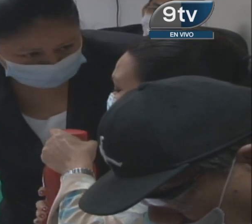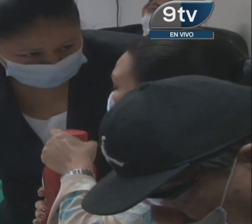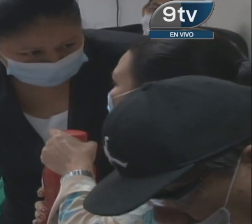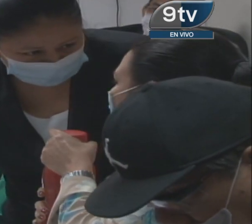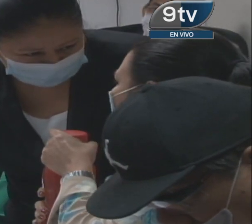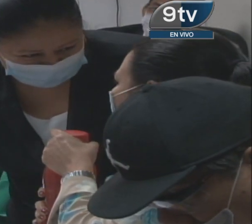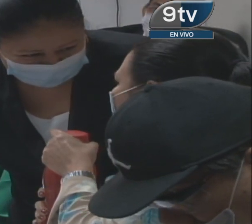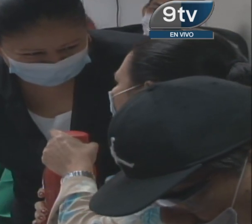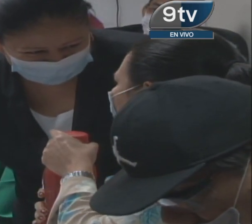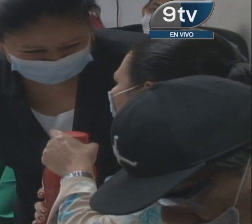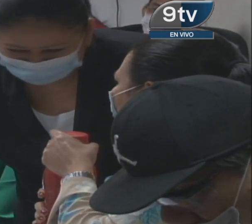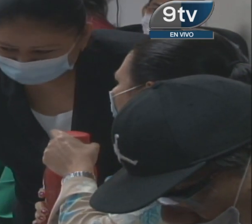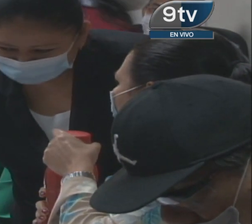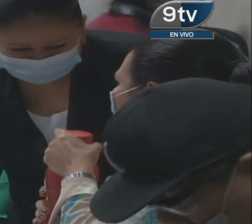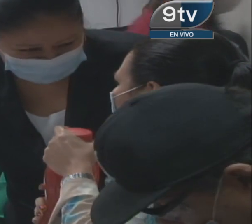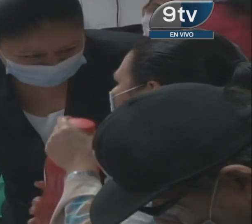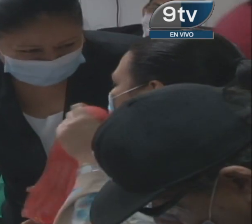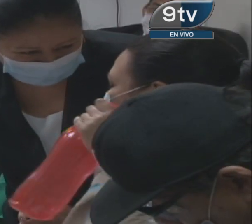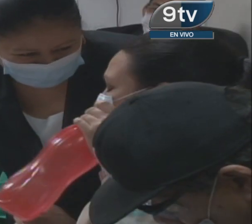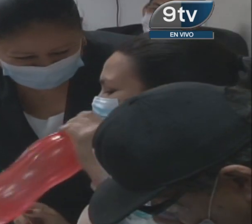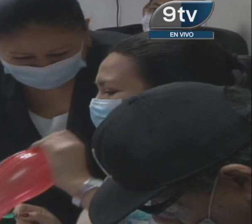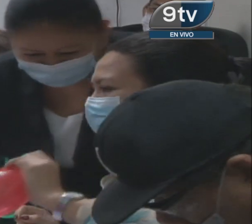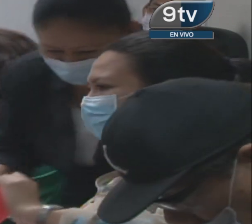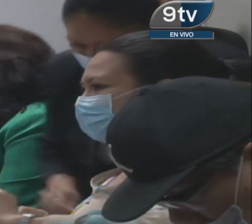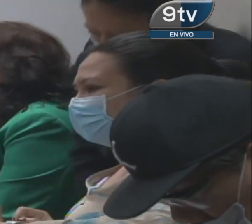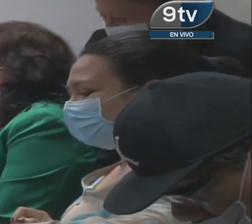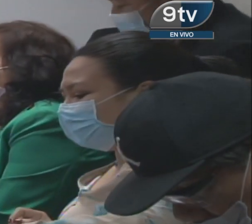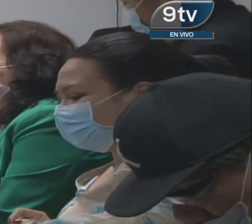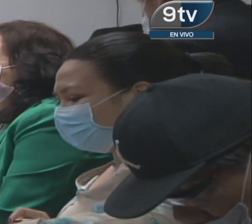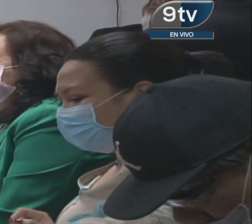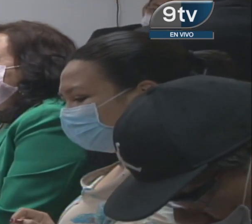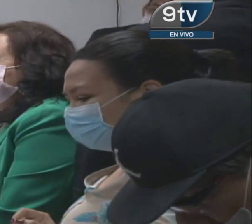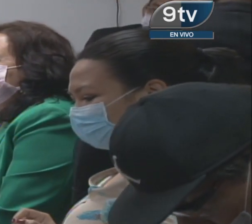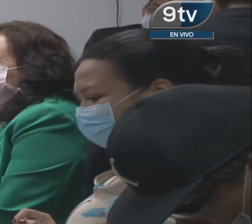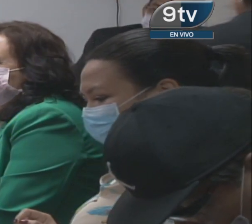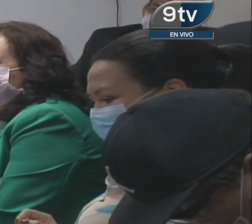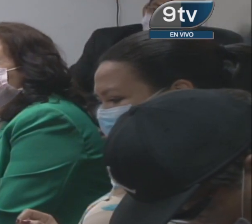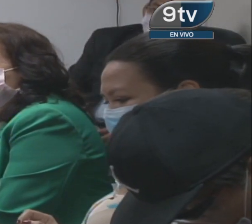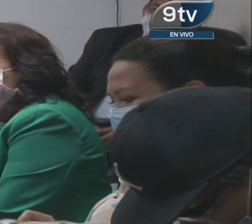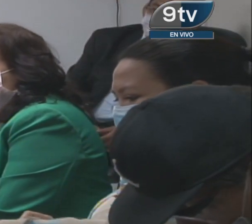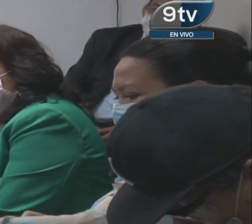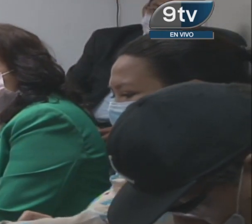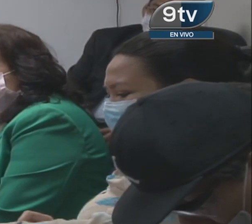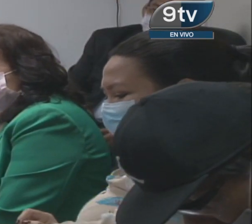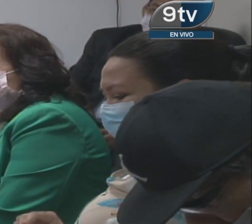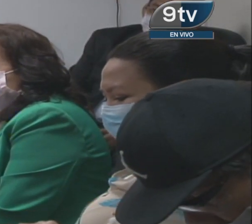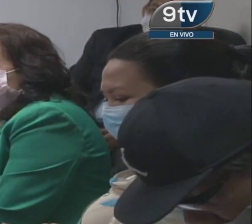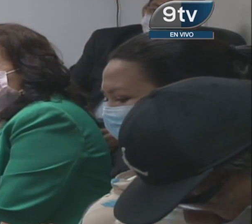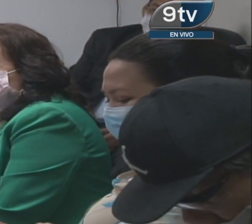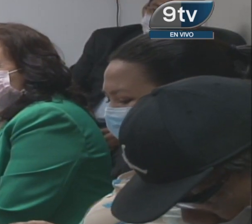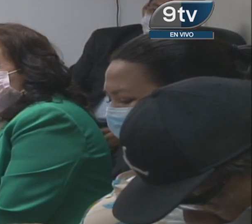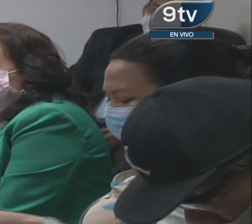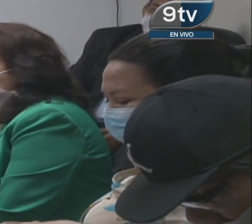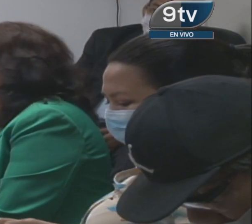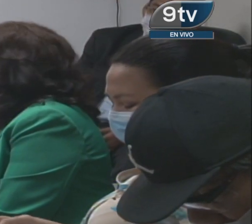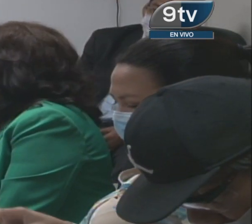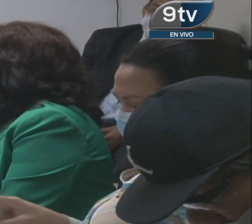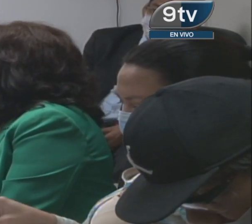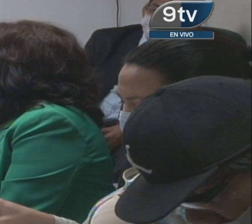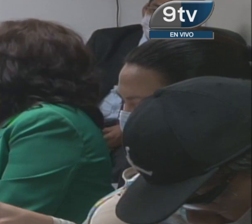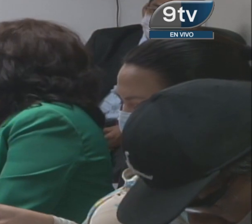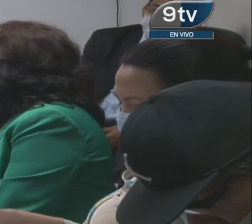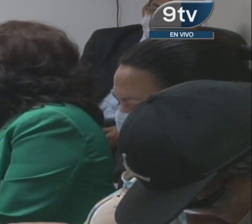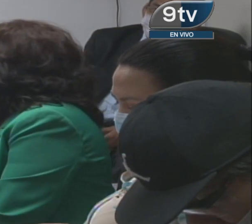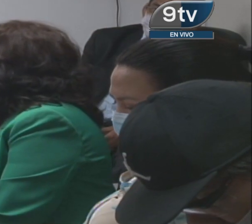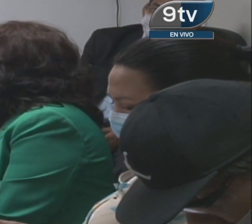Pero también hay una parte que yo creo que es importante que le podamos solicitar al Ministerio de Agricultura, y es la previsión